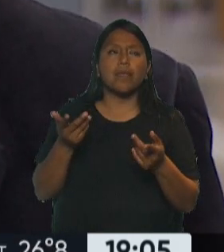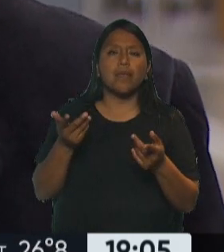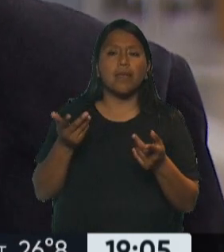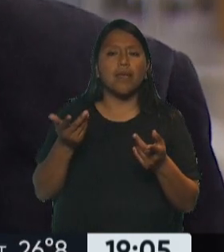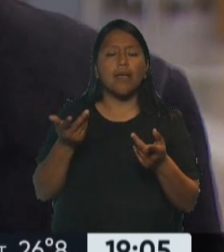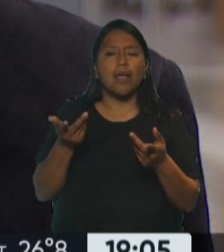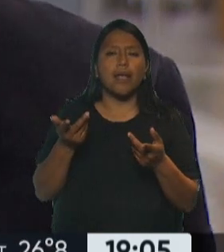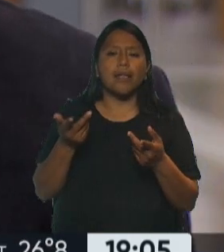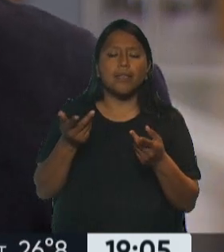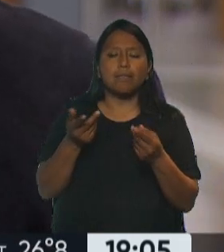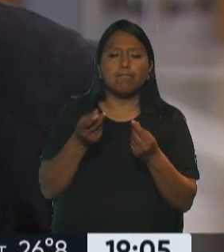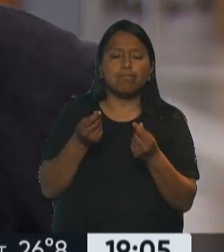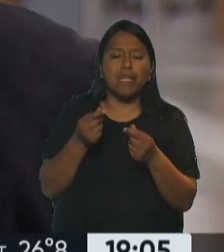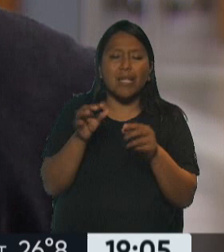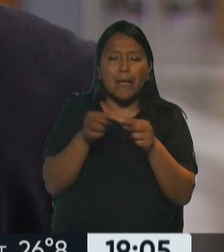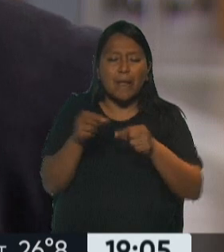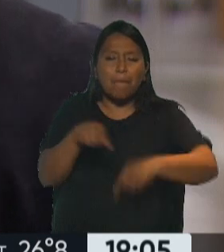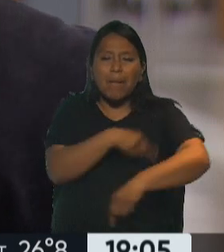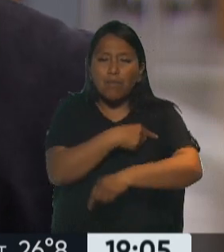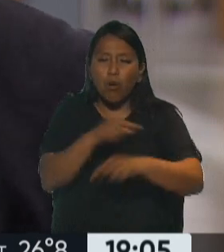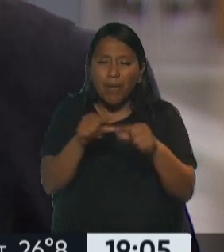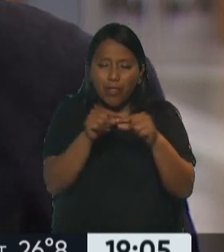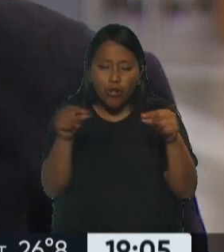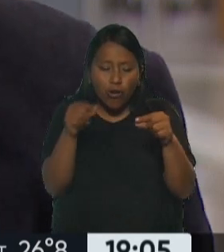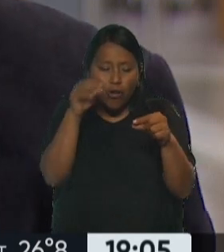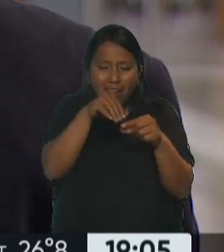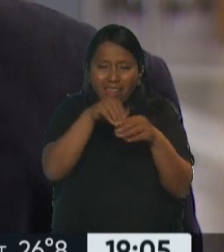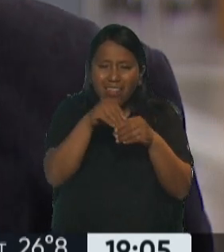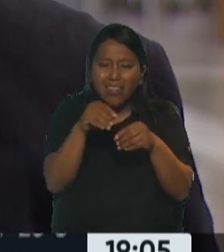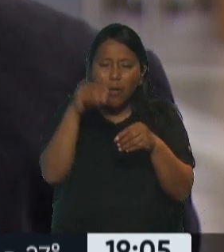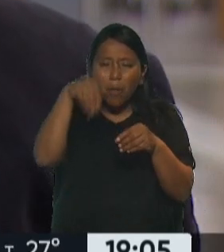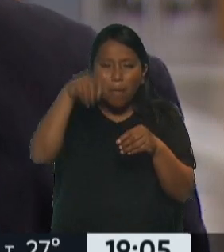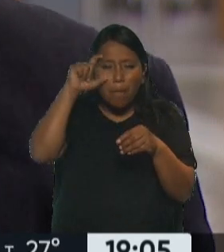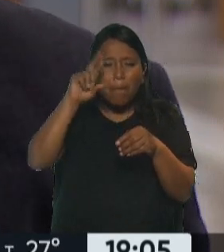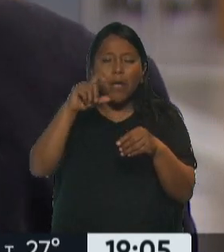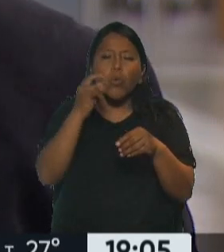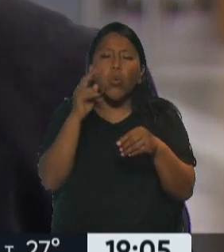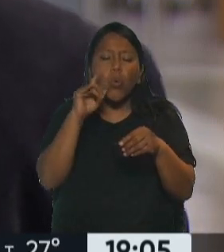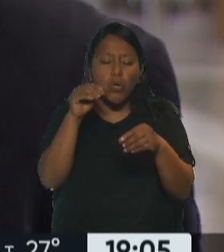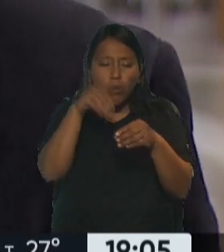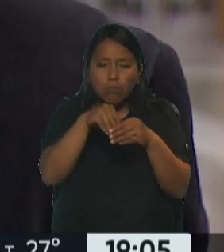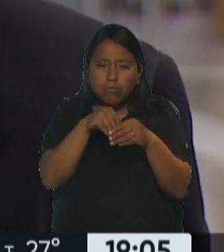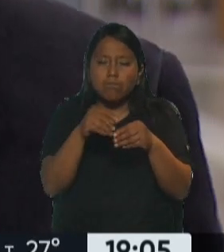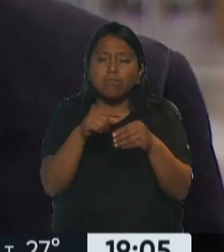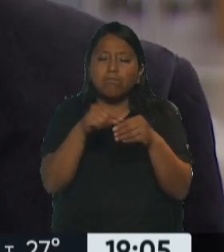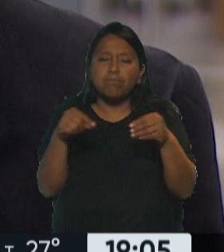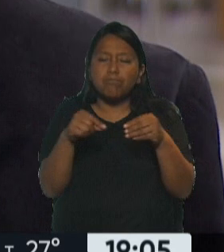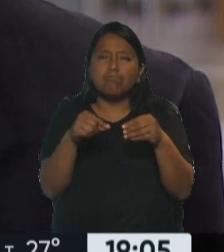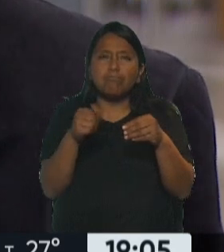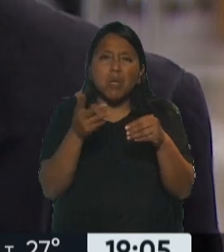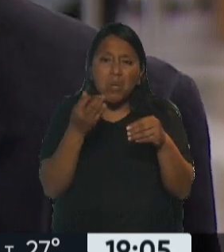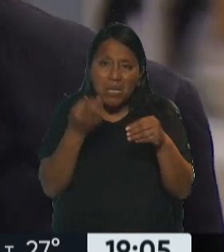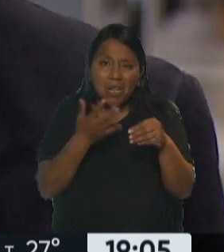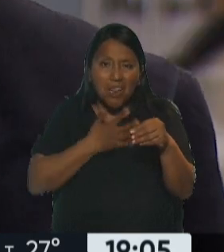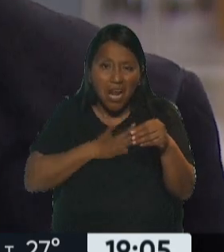el mercurio de los termómetros, es decir, cuando vos lo tenés y la situación está tranquila,